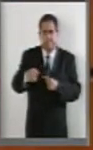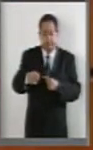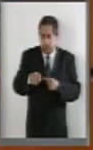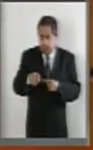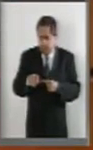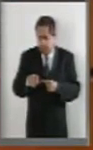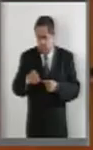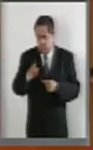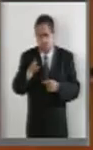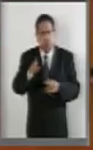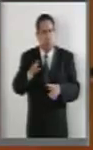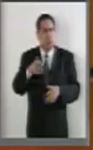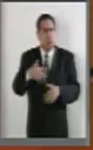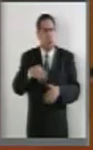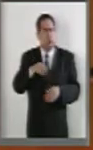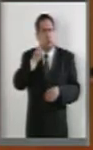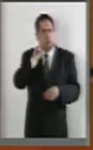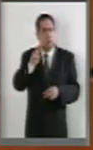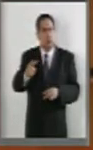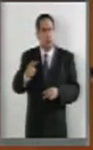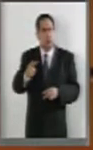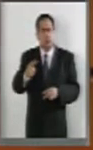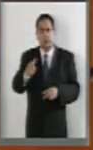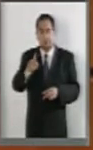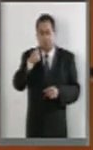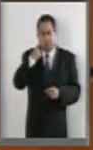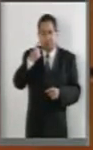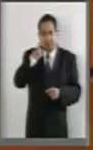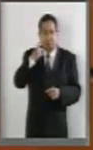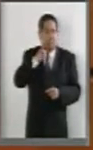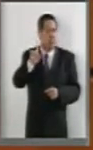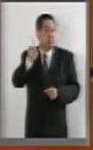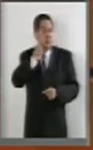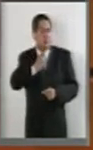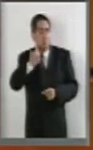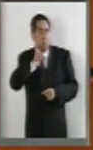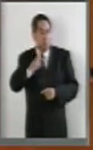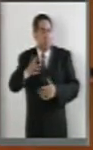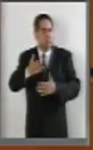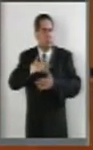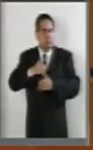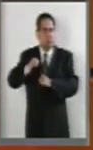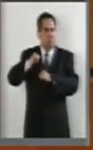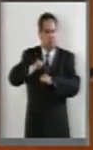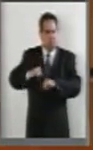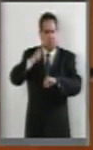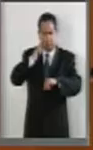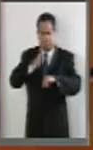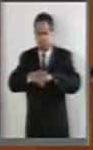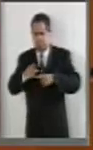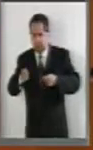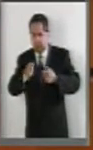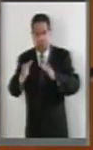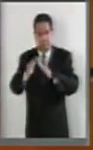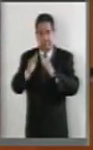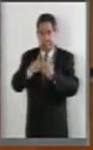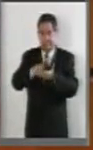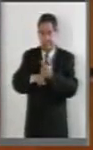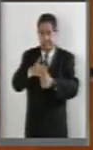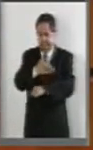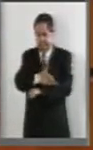cada día es más recurrente que las mujeres asumen el papel al interior de la